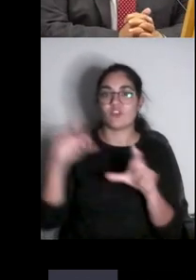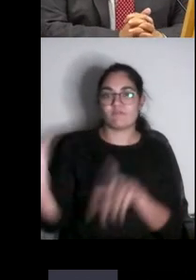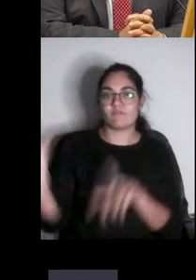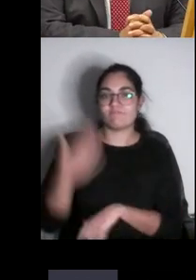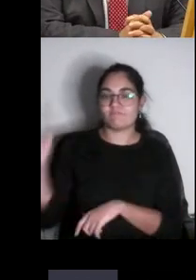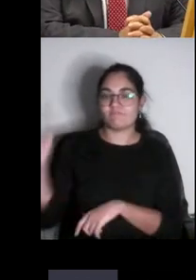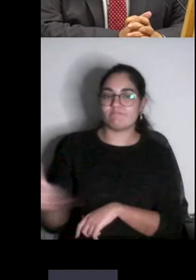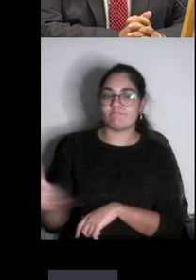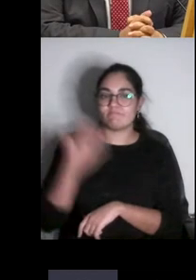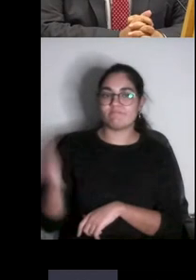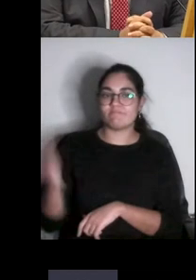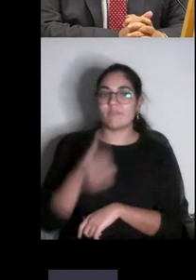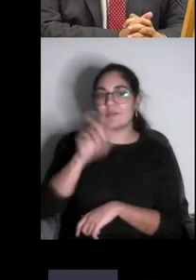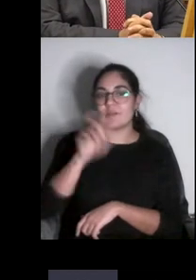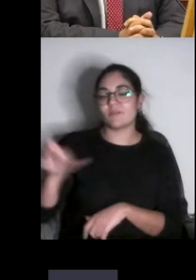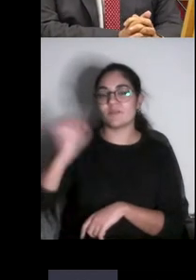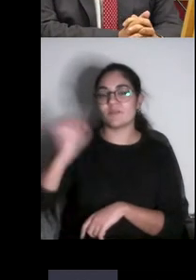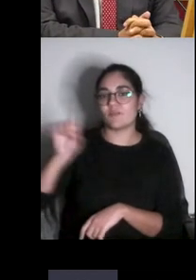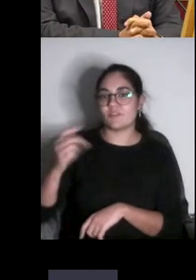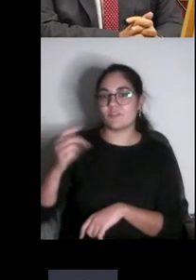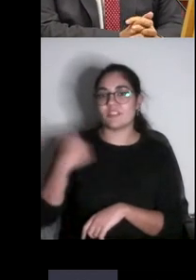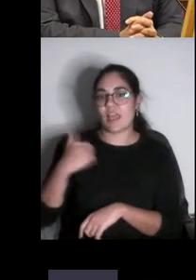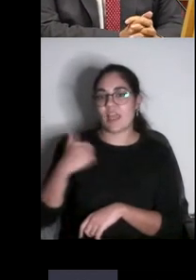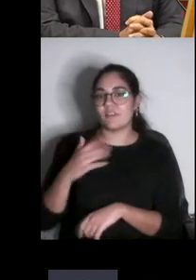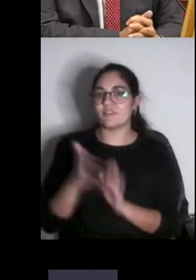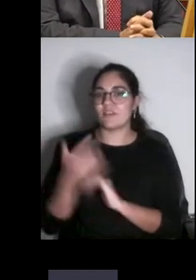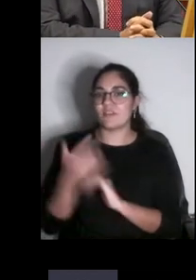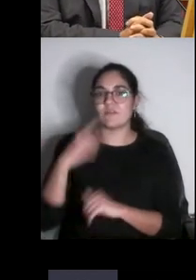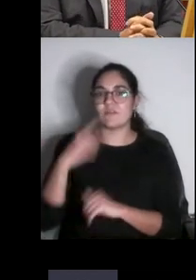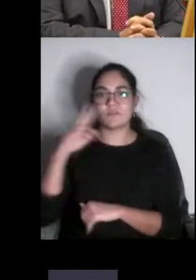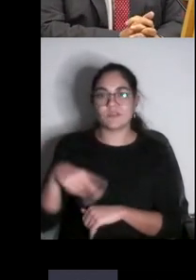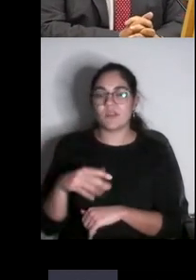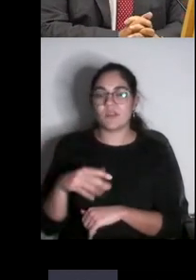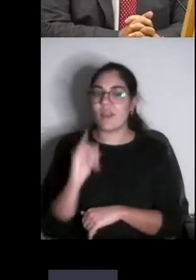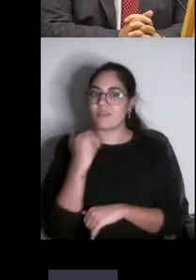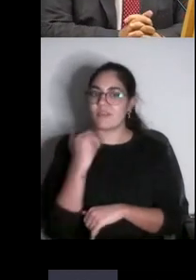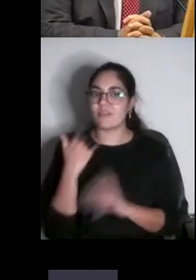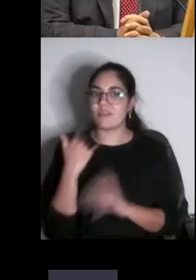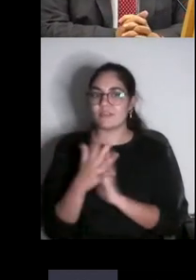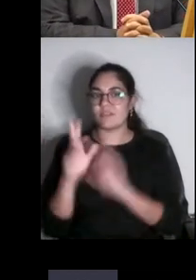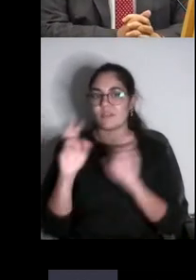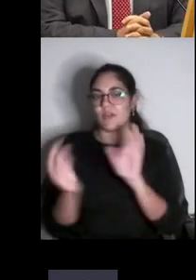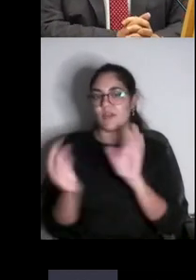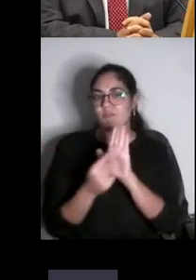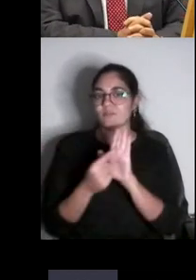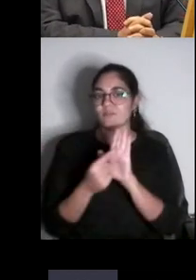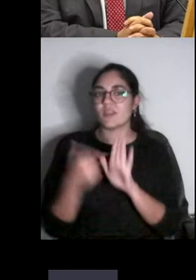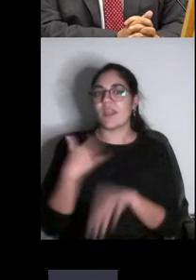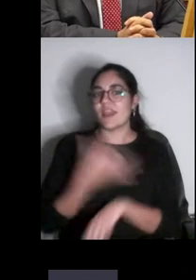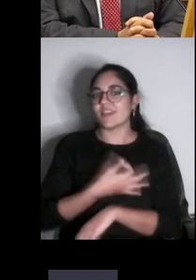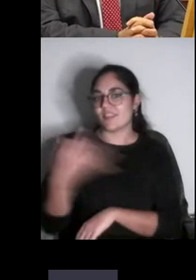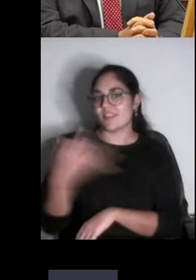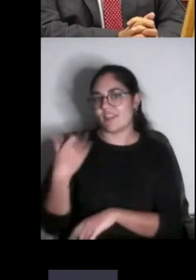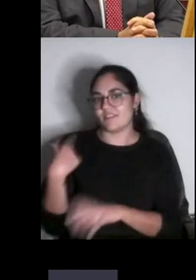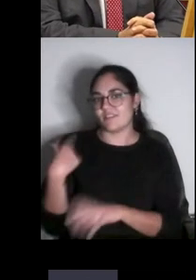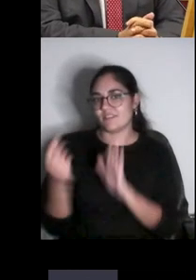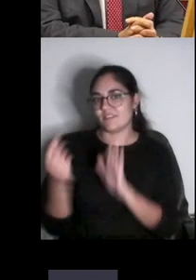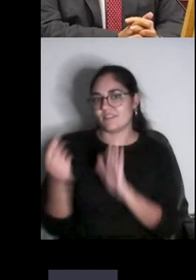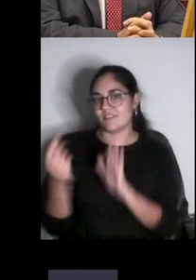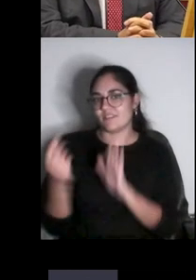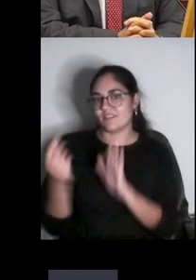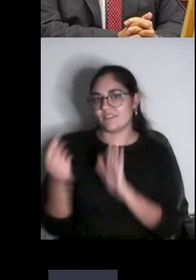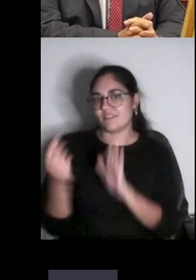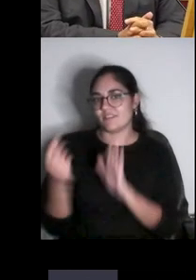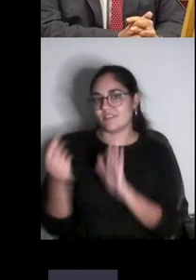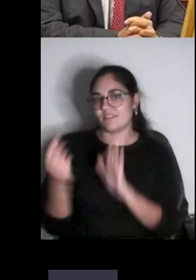de aquellos docentes que habéis obtenido la calificación, el resultado de excelente. En primer